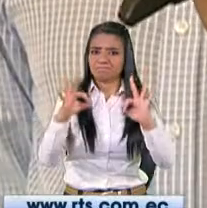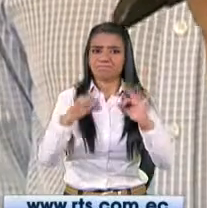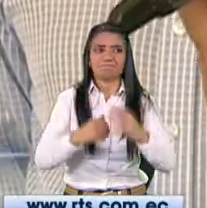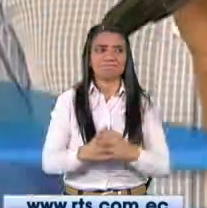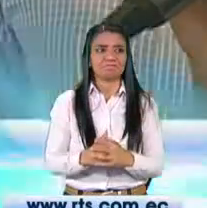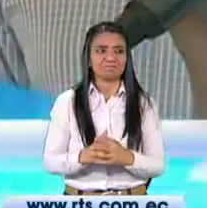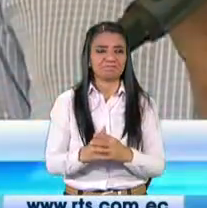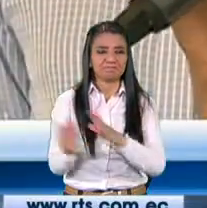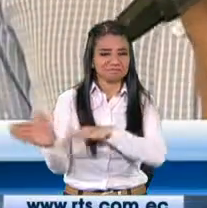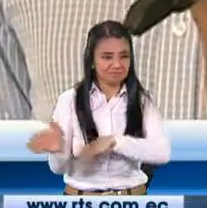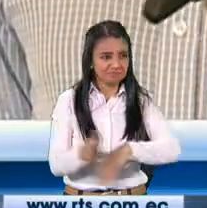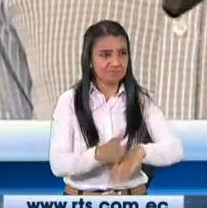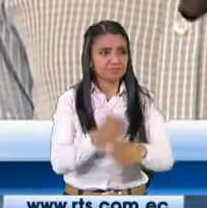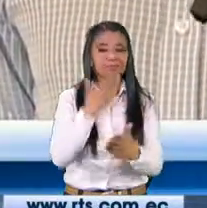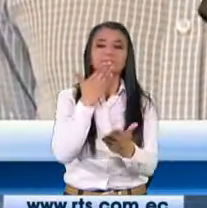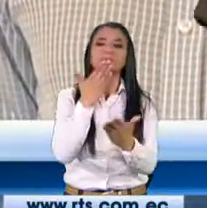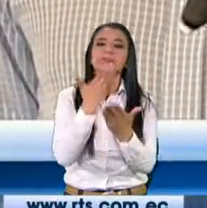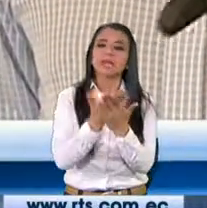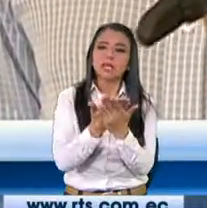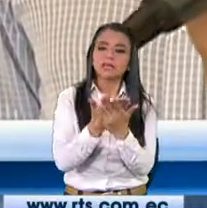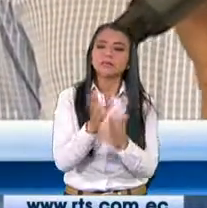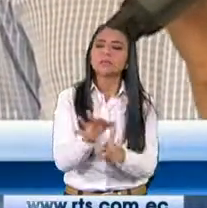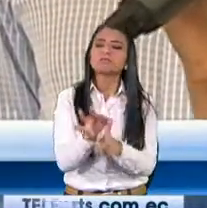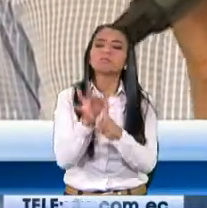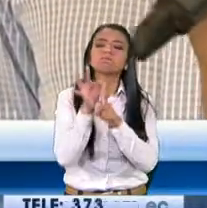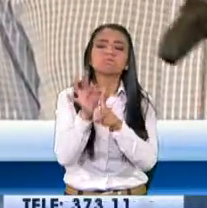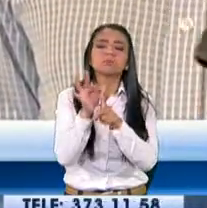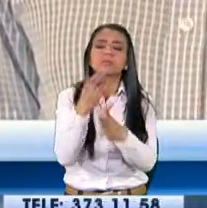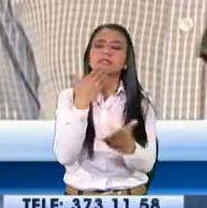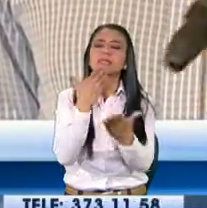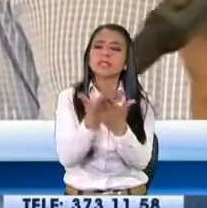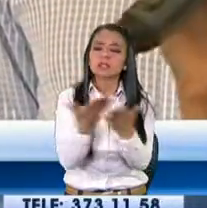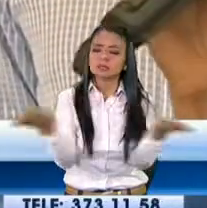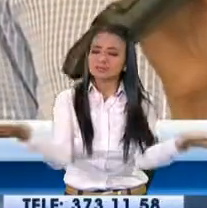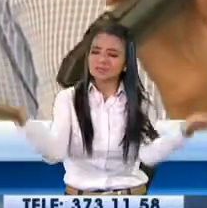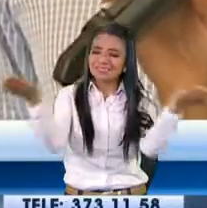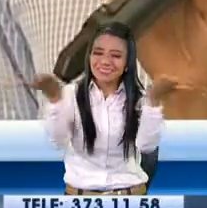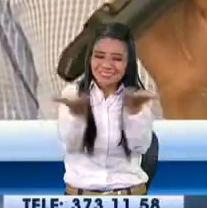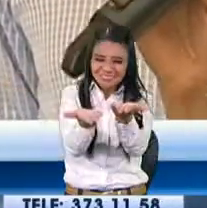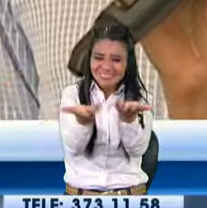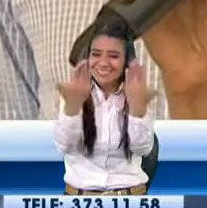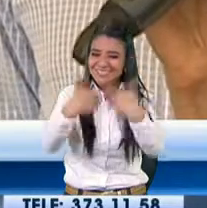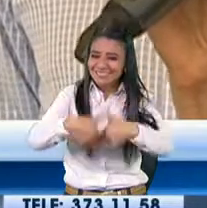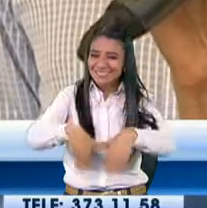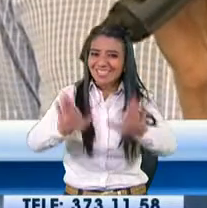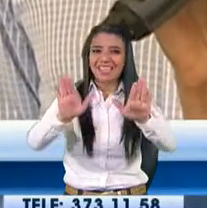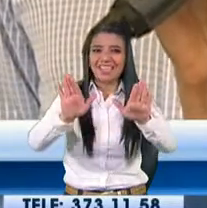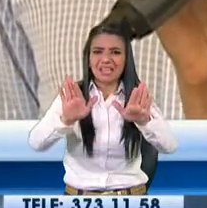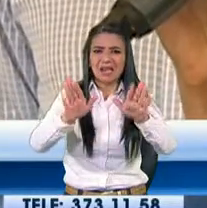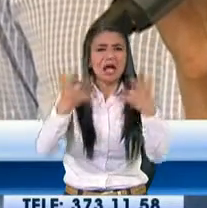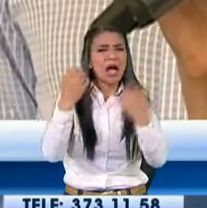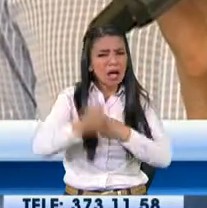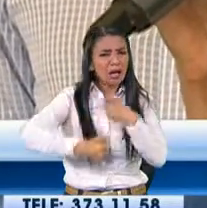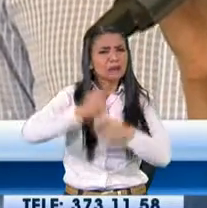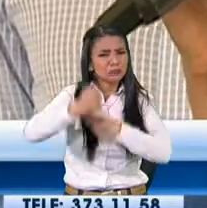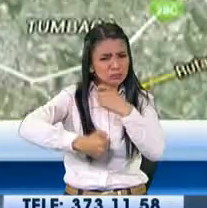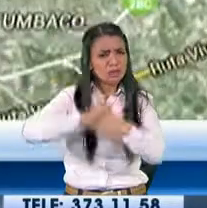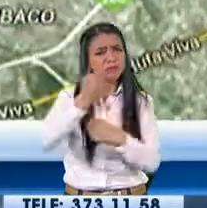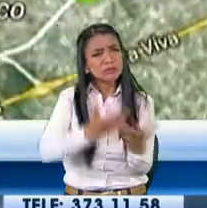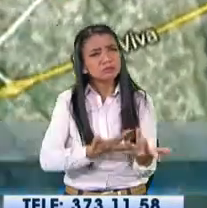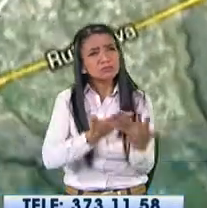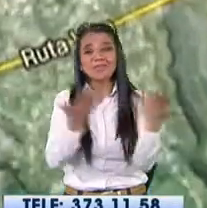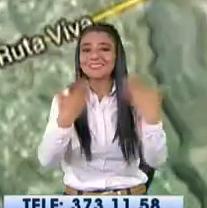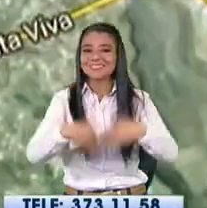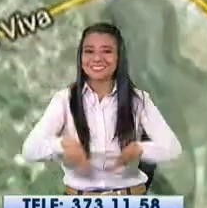una manera muy especial esta unión, este término, al fin, después de tantos años de espera.